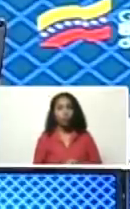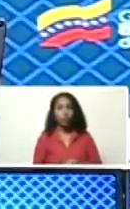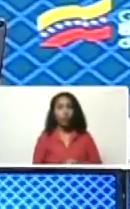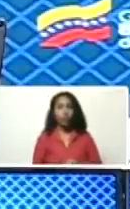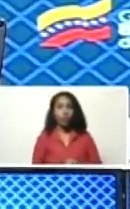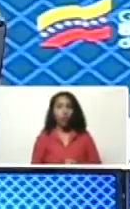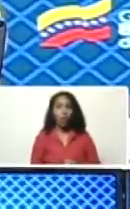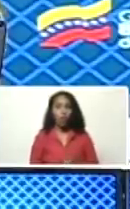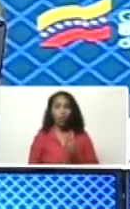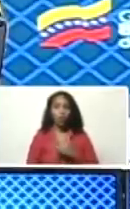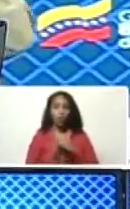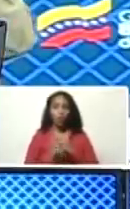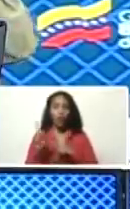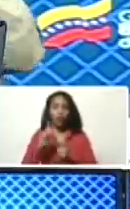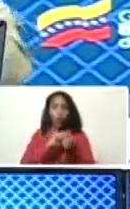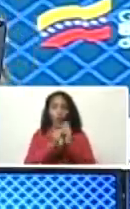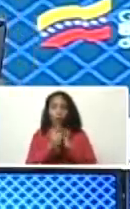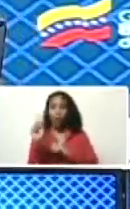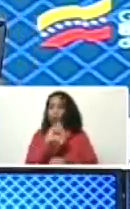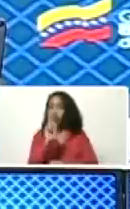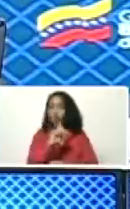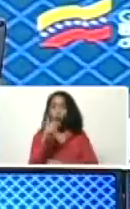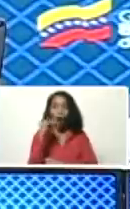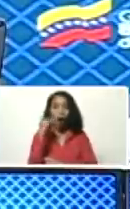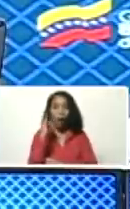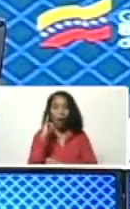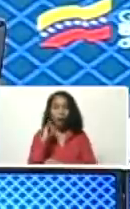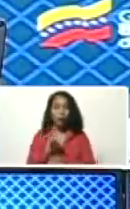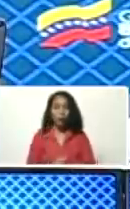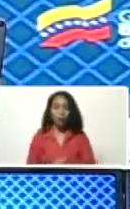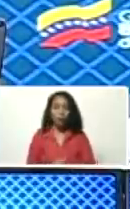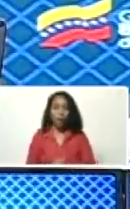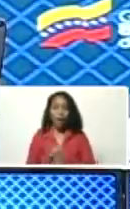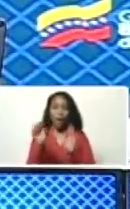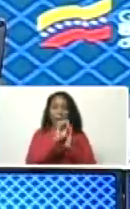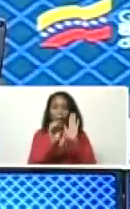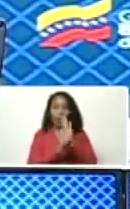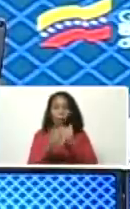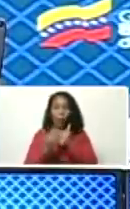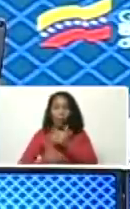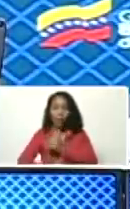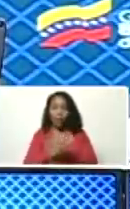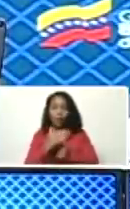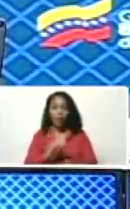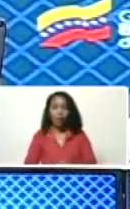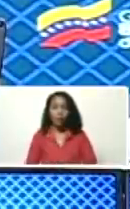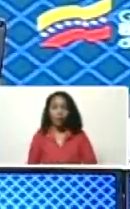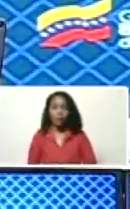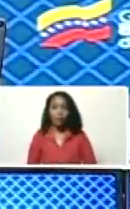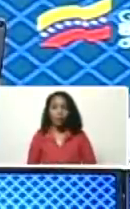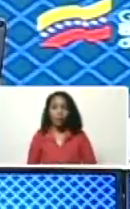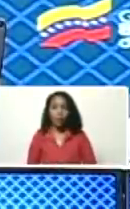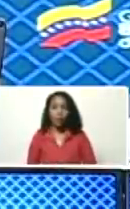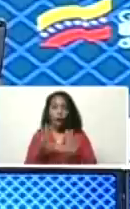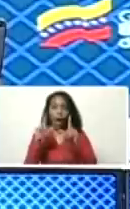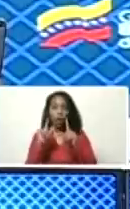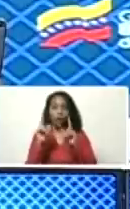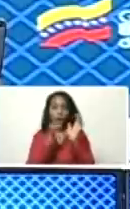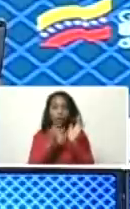Todavía esos cambios no estaban en etapa de avanzada para el 11 de